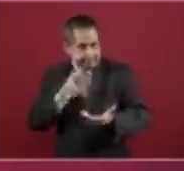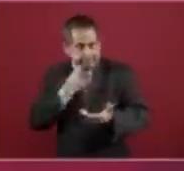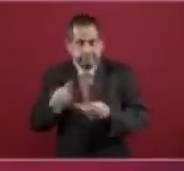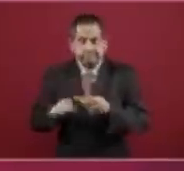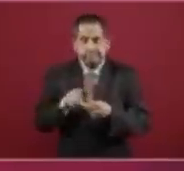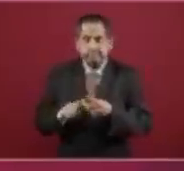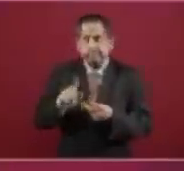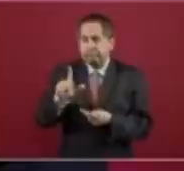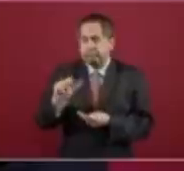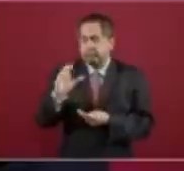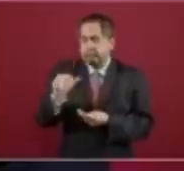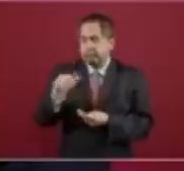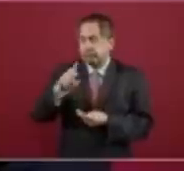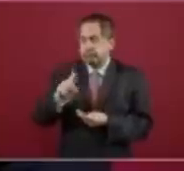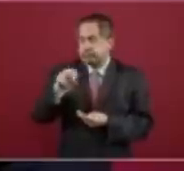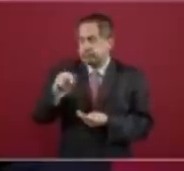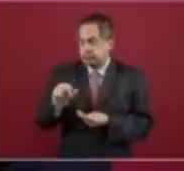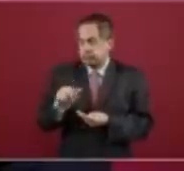la Lacandona,